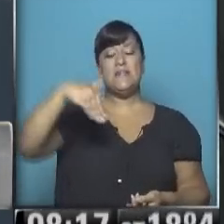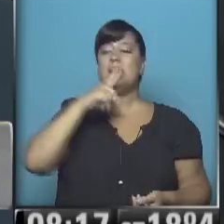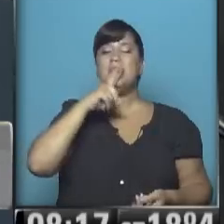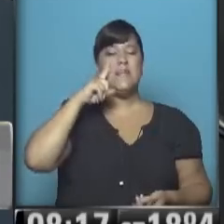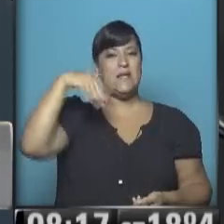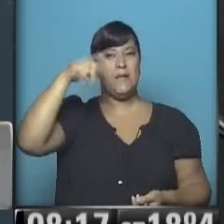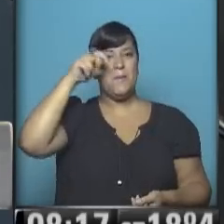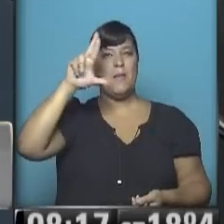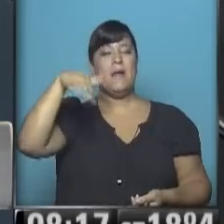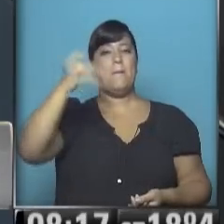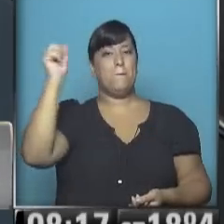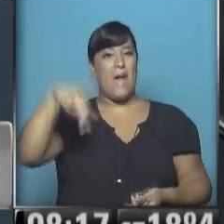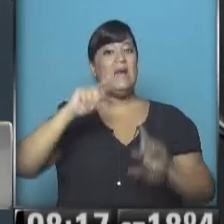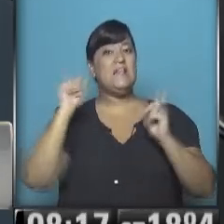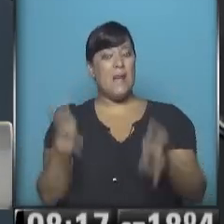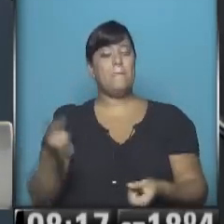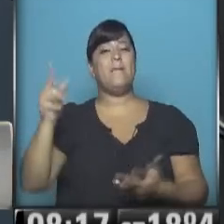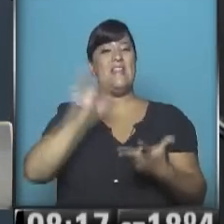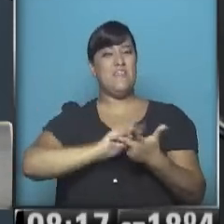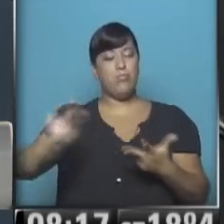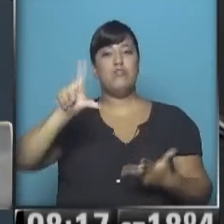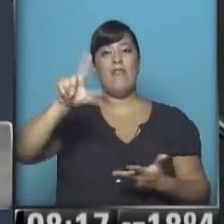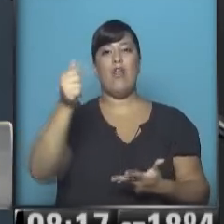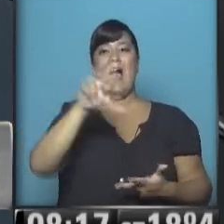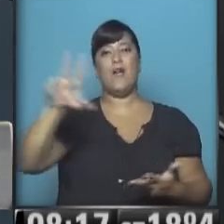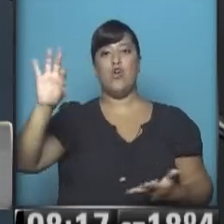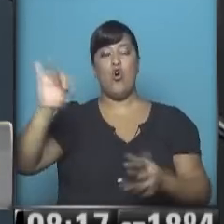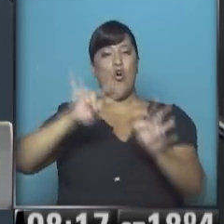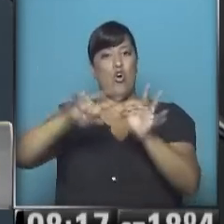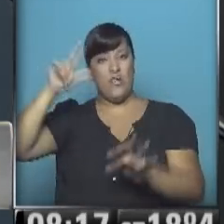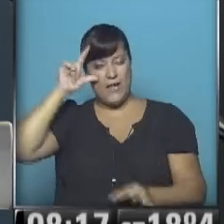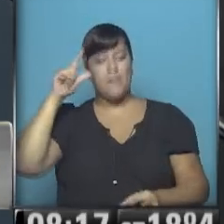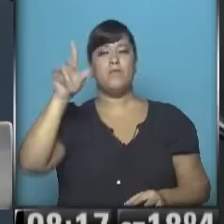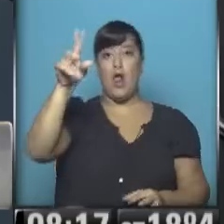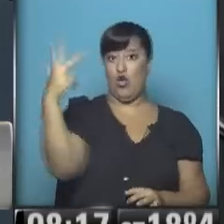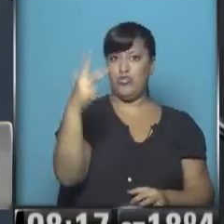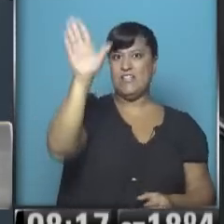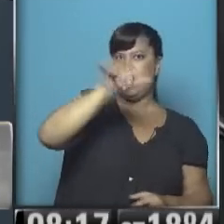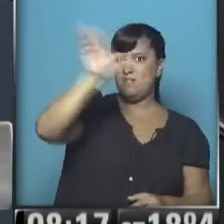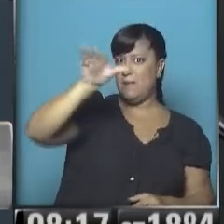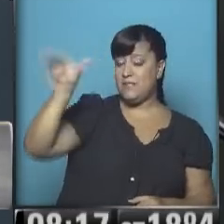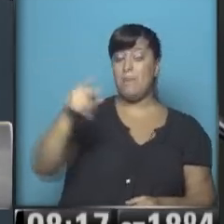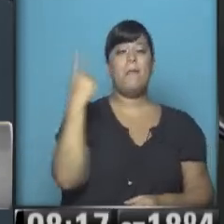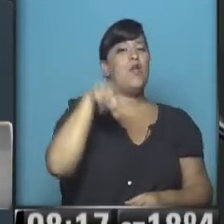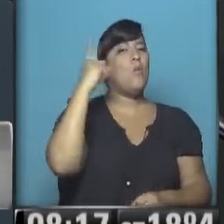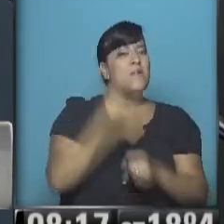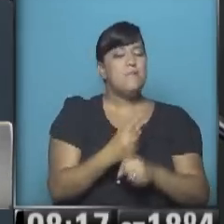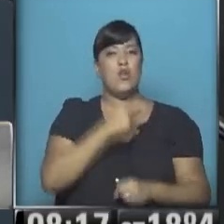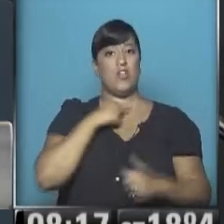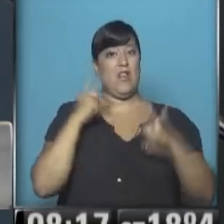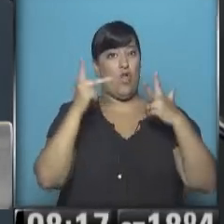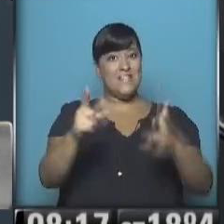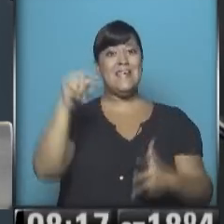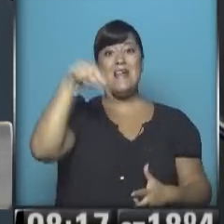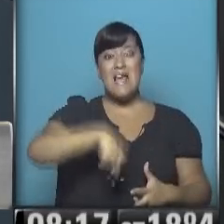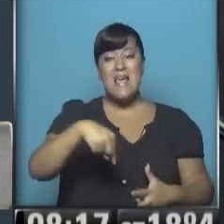Andrés larroque y otros lo que quiero transmitir es lo siguiente eh primero que se trata